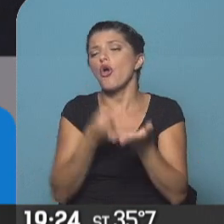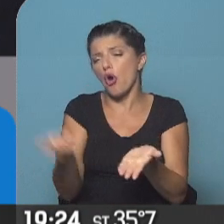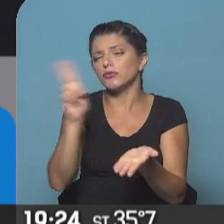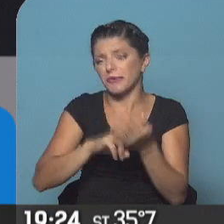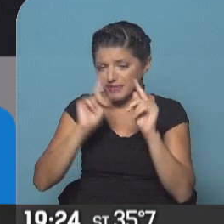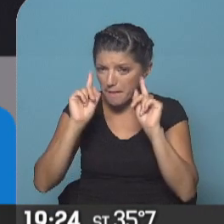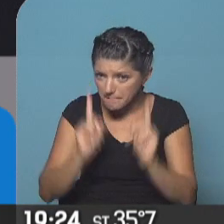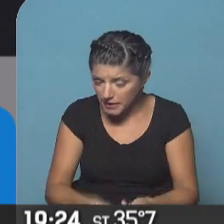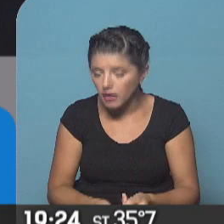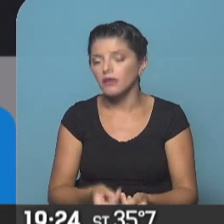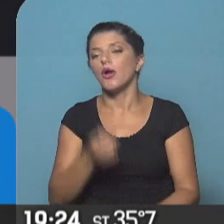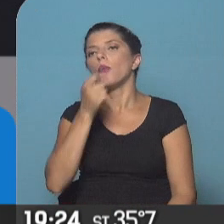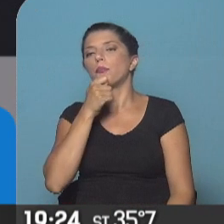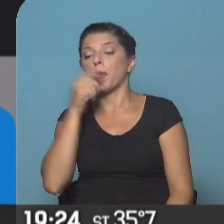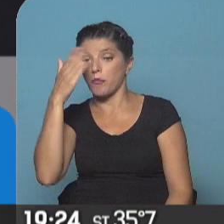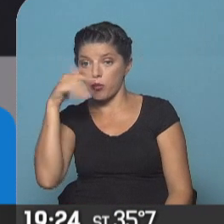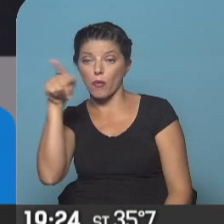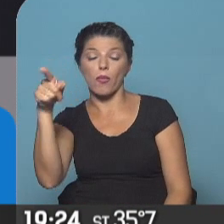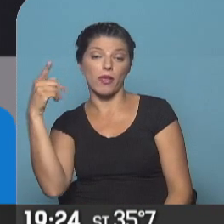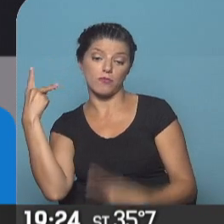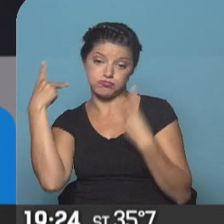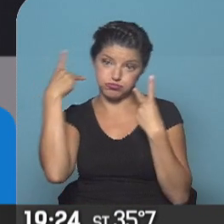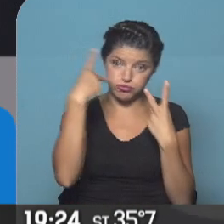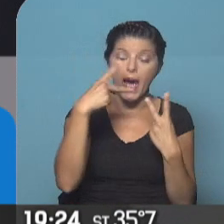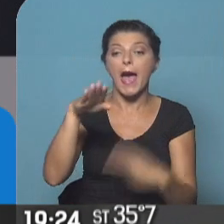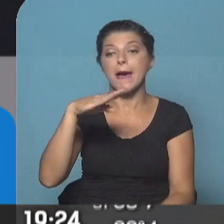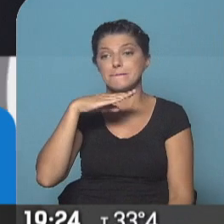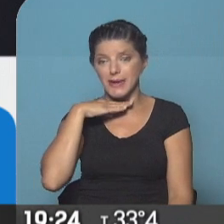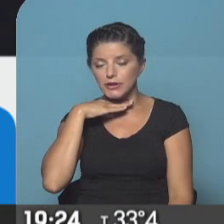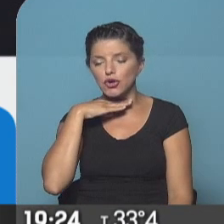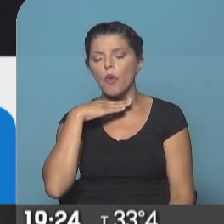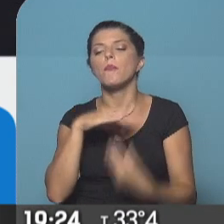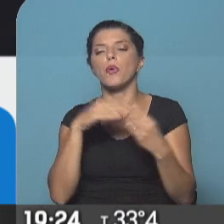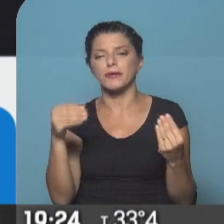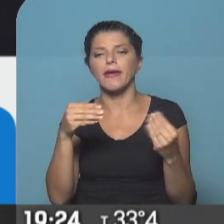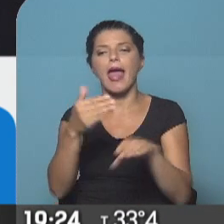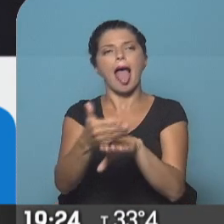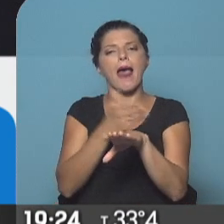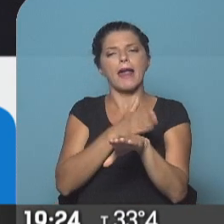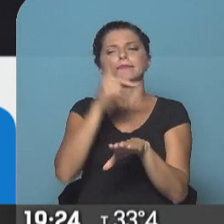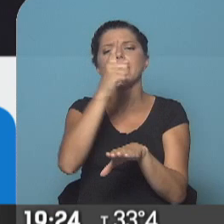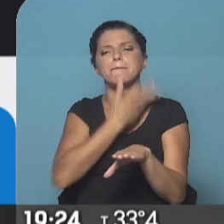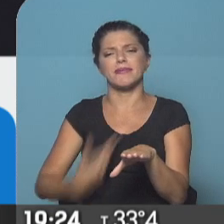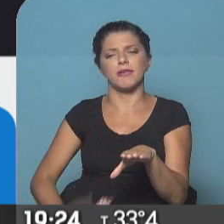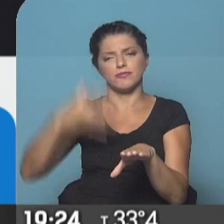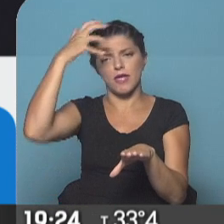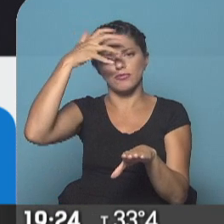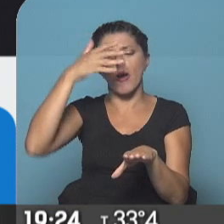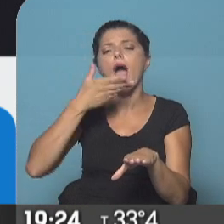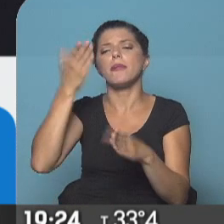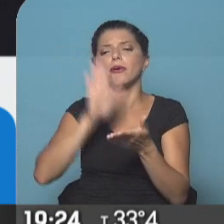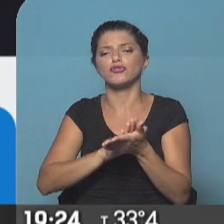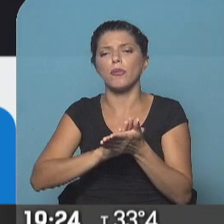quizás a partir de lo que Donald Trump había planteado de construir un muro y que realmente dolía al pueblo